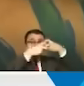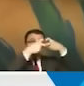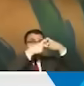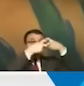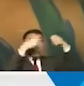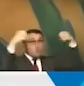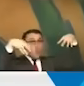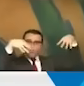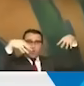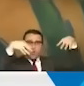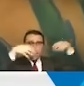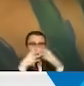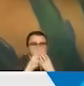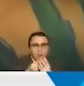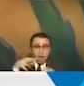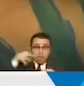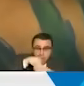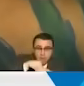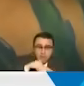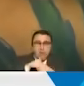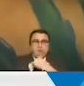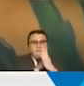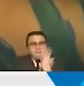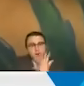información es